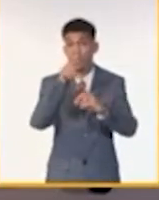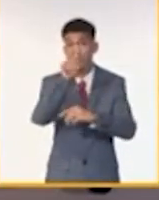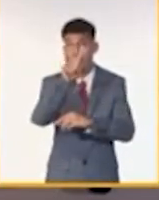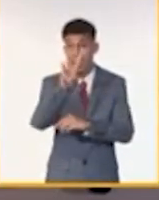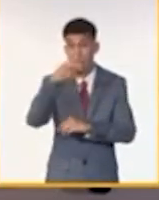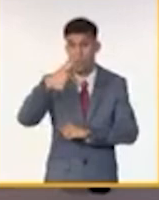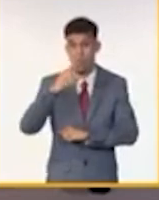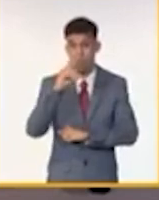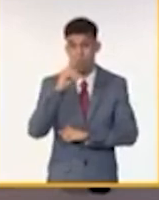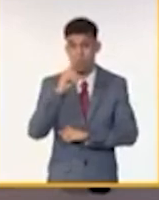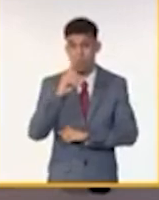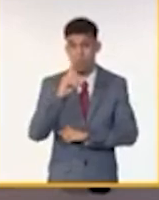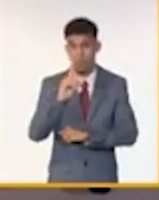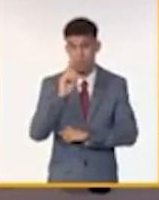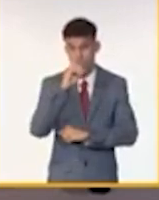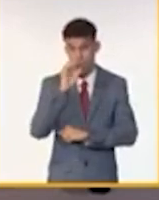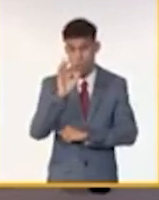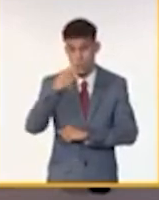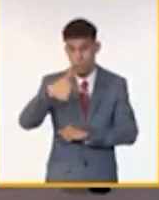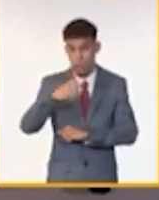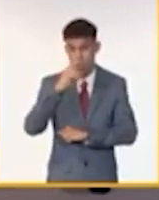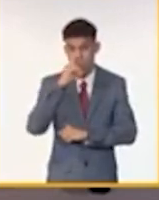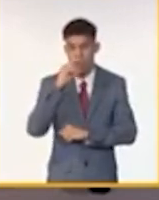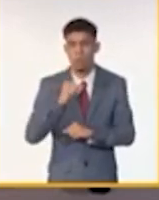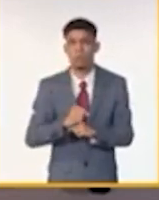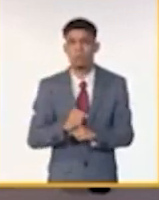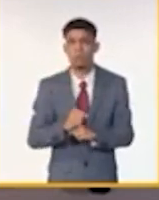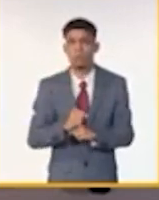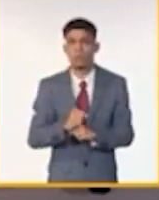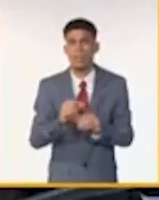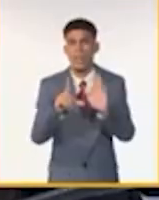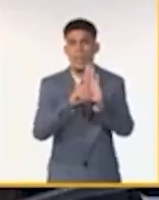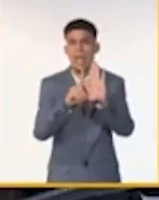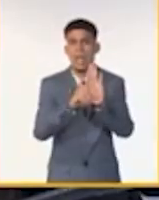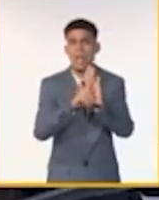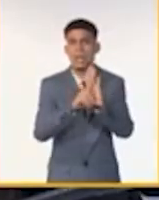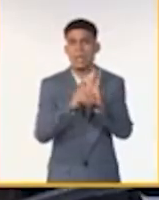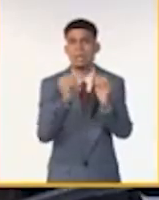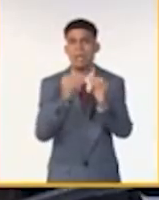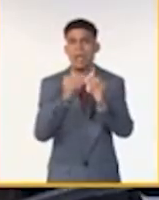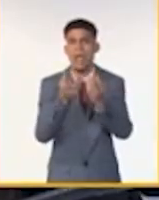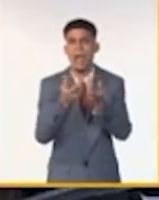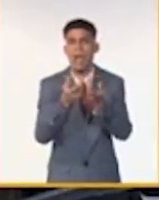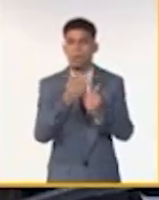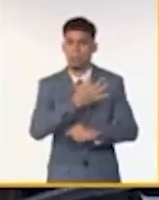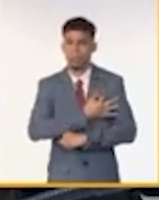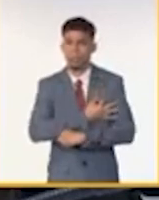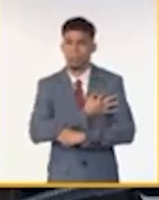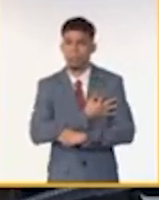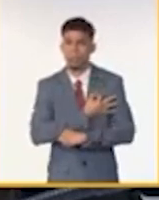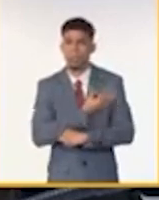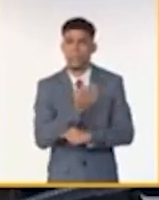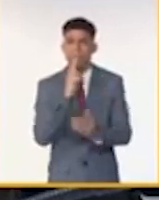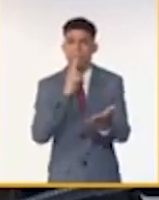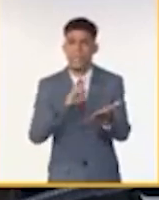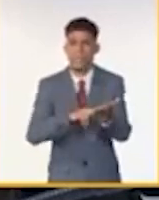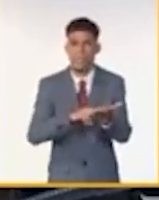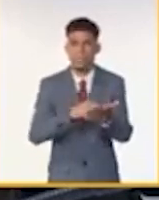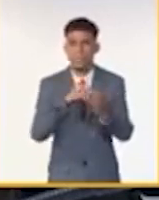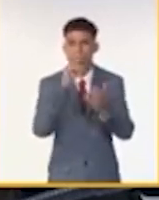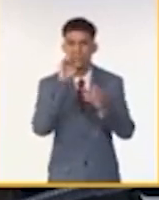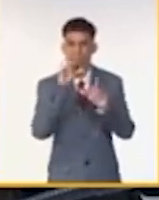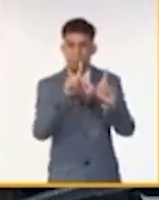discutió el sistema de condecoraciones y títulos honoríficos Allí se formularon 12 consideraciones